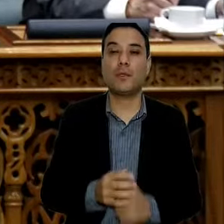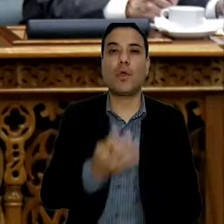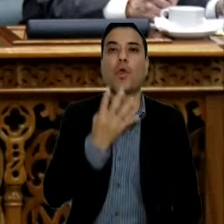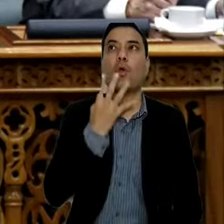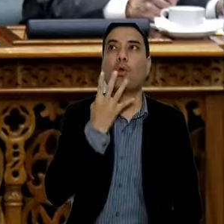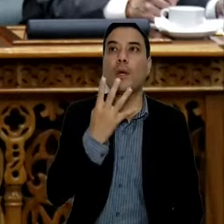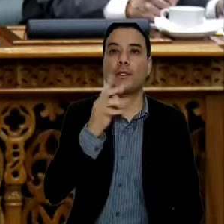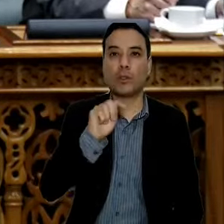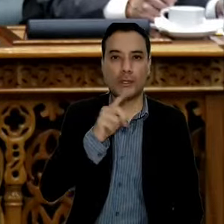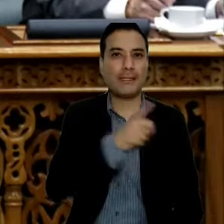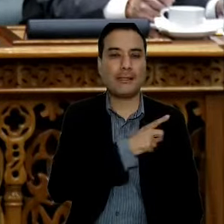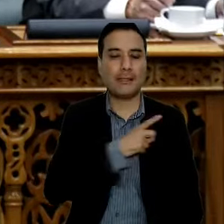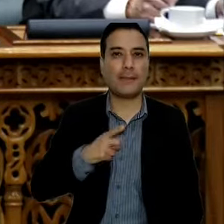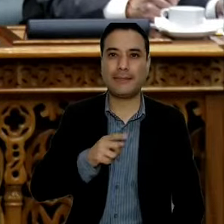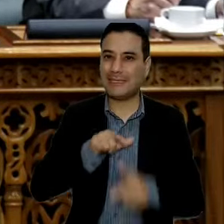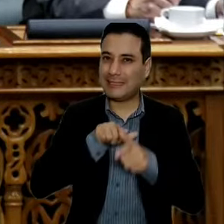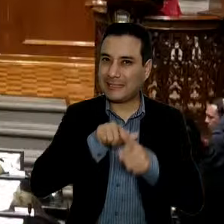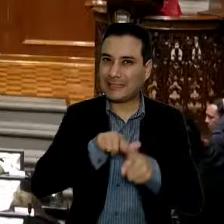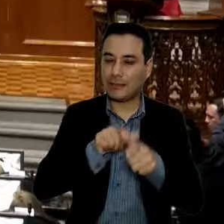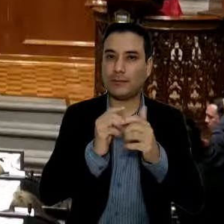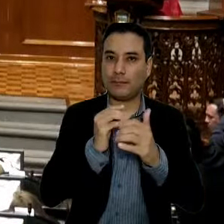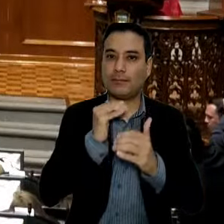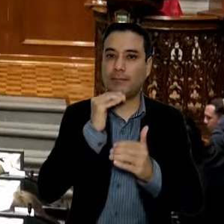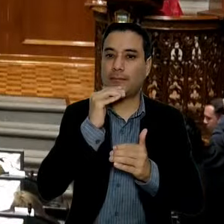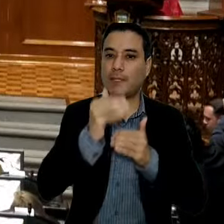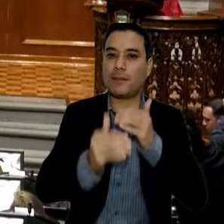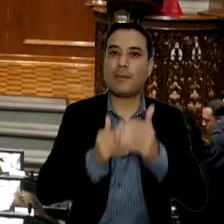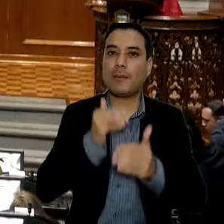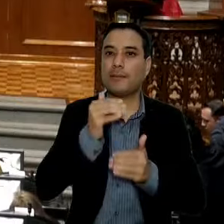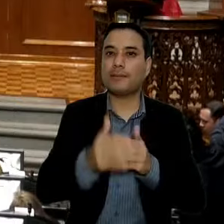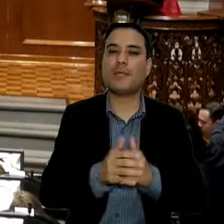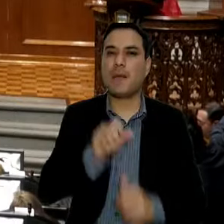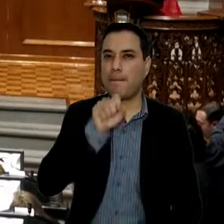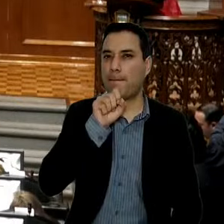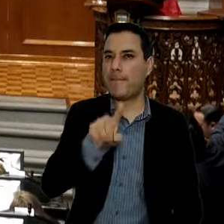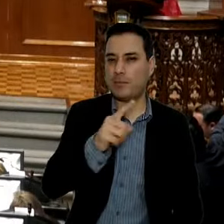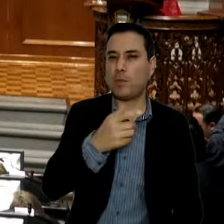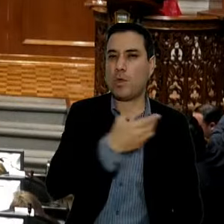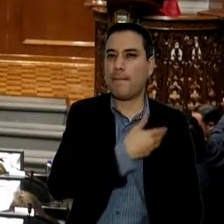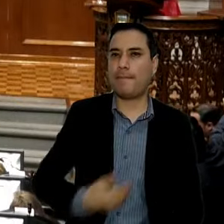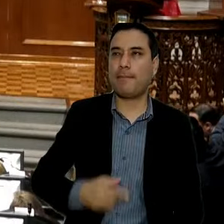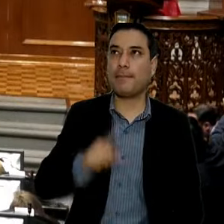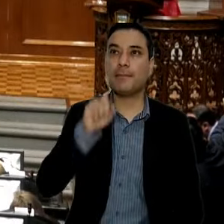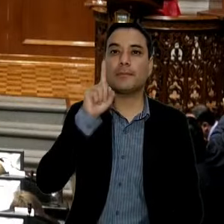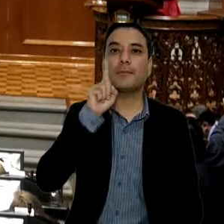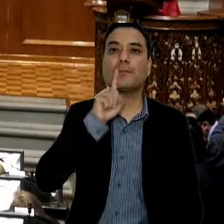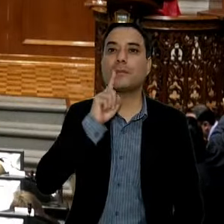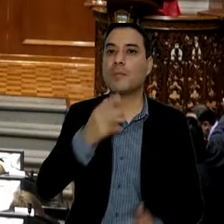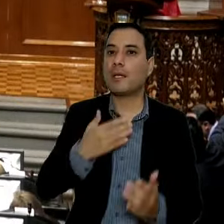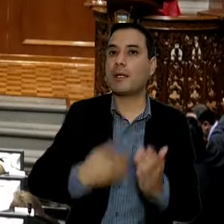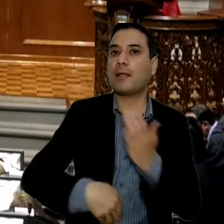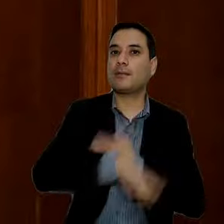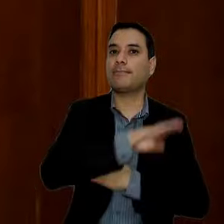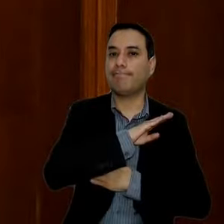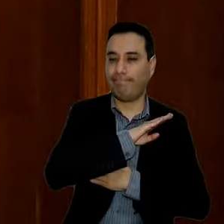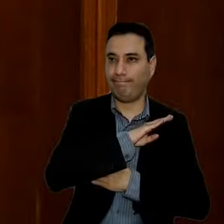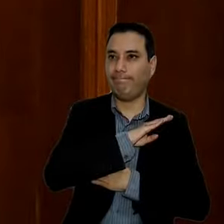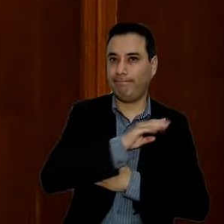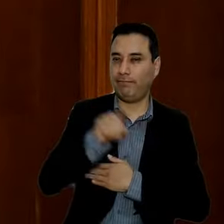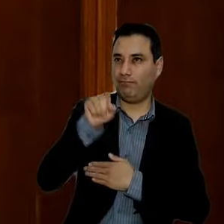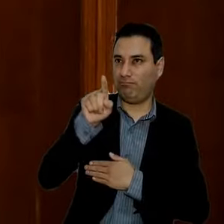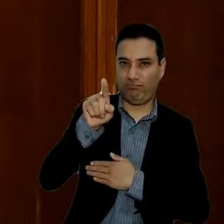seguir labrando tal y como lo impulsa nuestra presidenta Claudia shinba un pardo